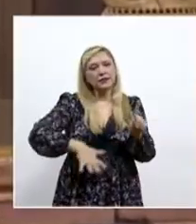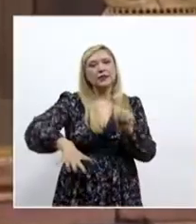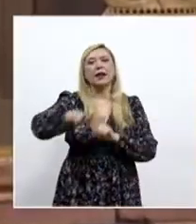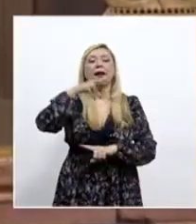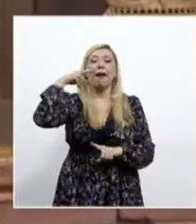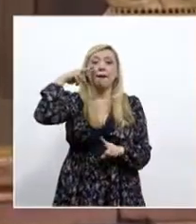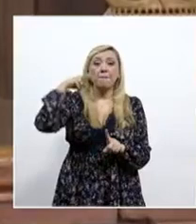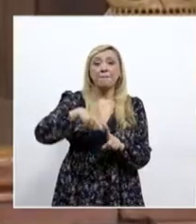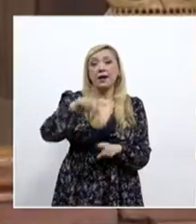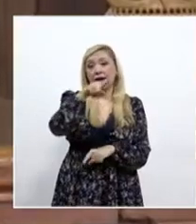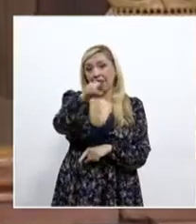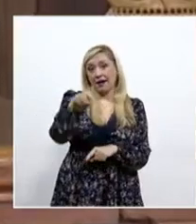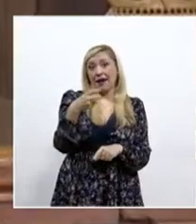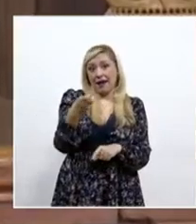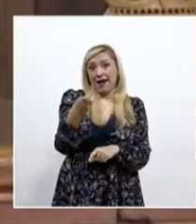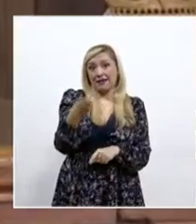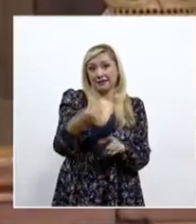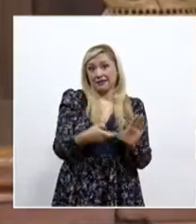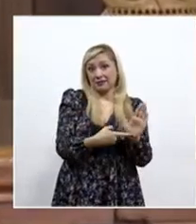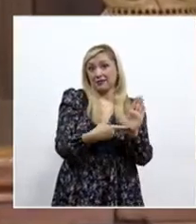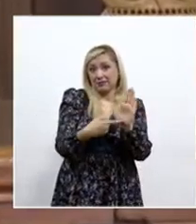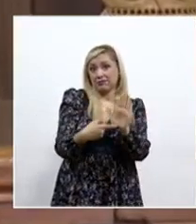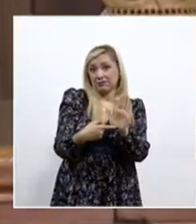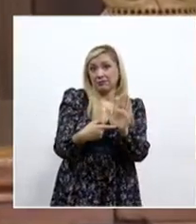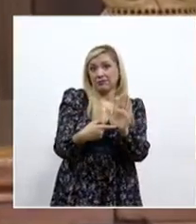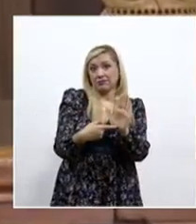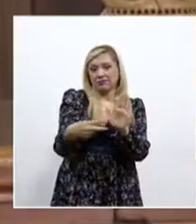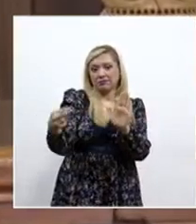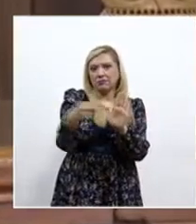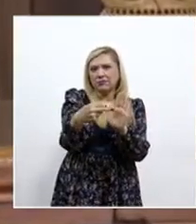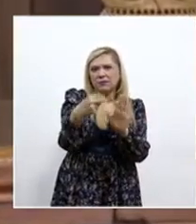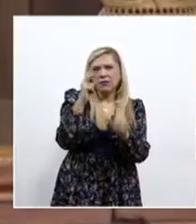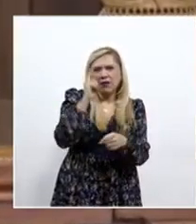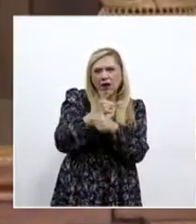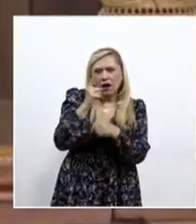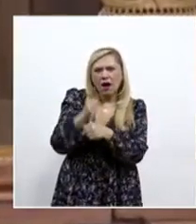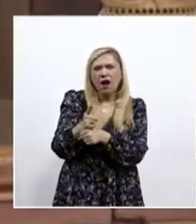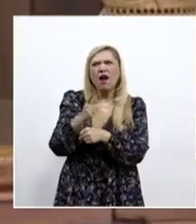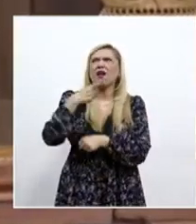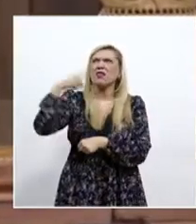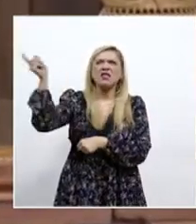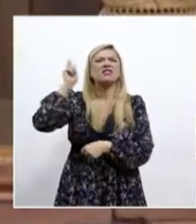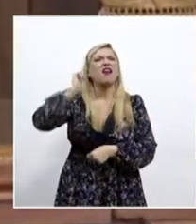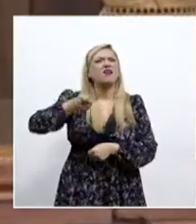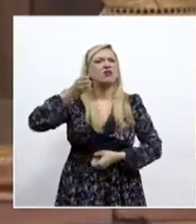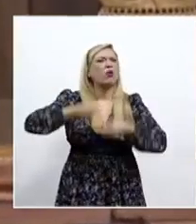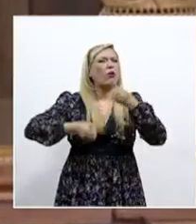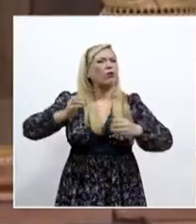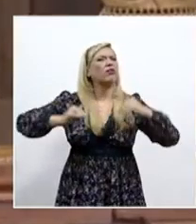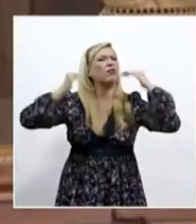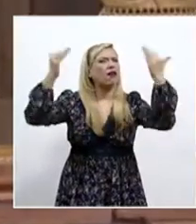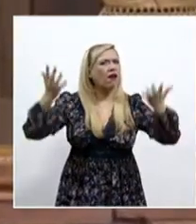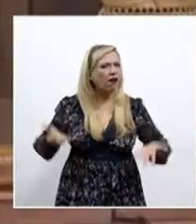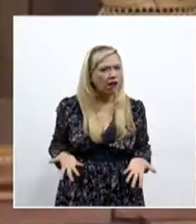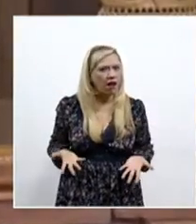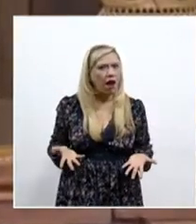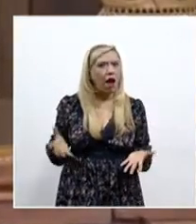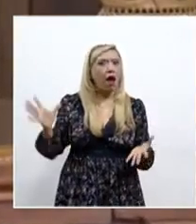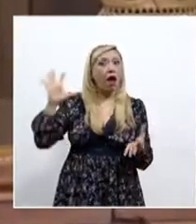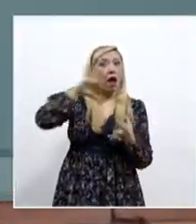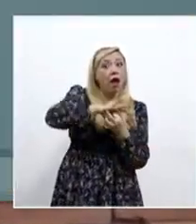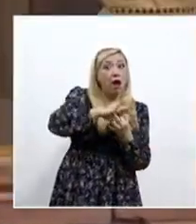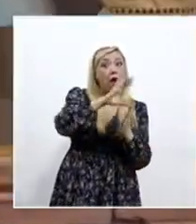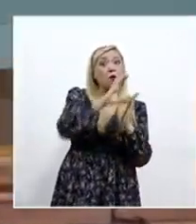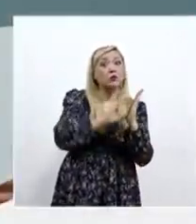Gracias por continuar con nosotros. Ya estamos de regreso con más noticias. Ahora vamos con mi compañero Óscar González hasta la sede del Poder Judicial de la Ciudad